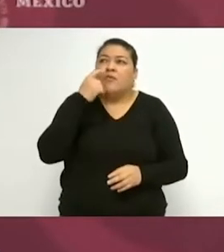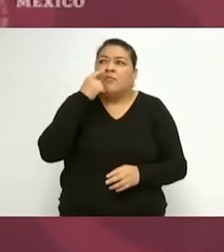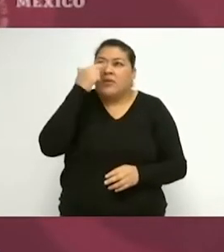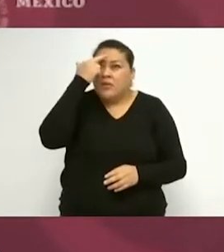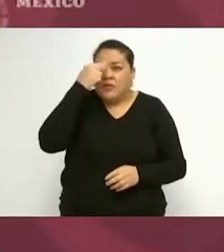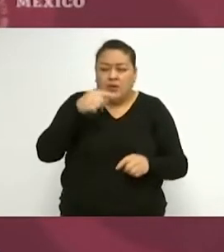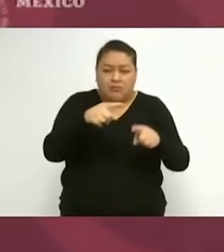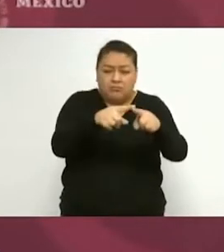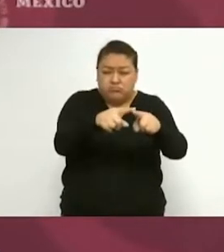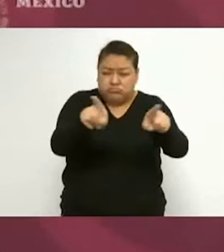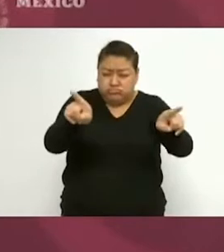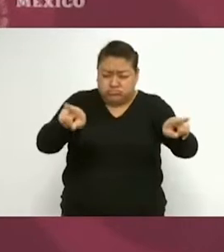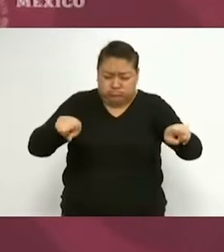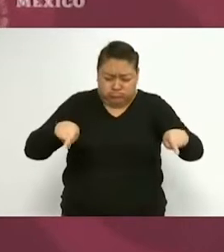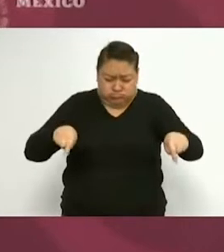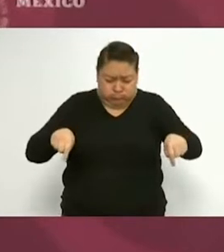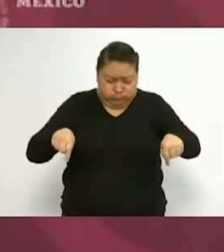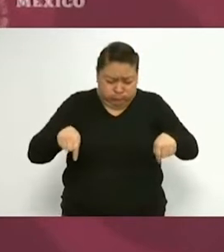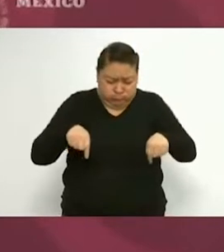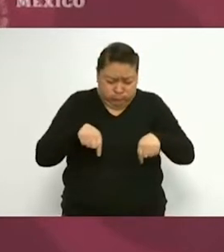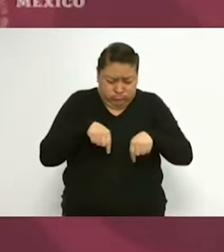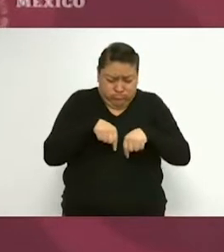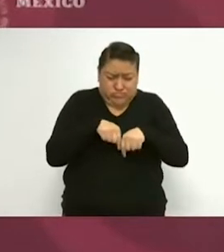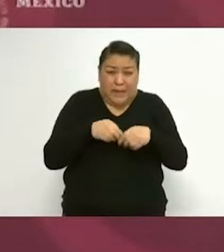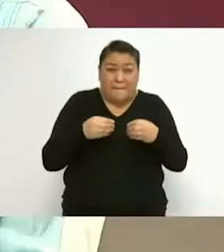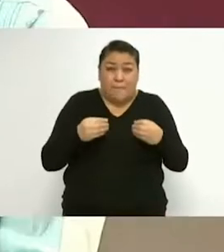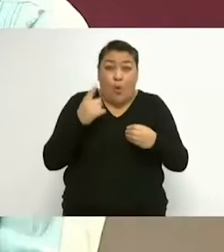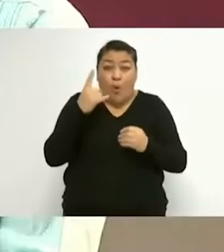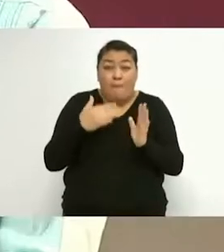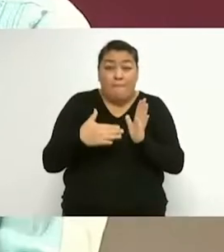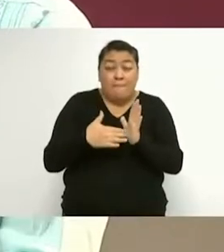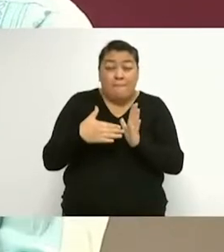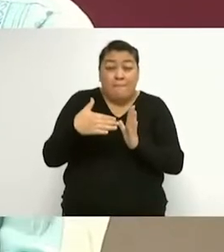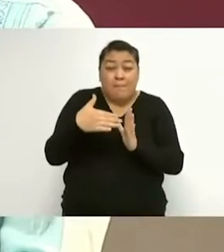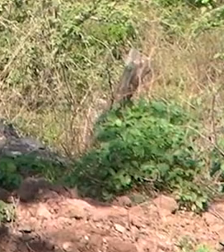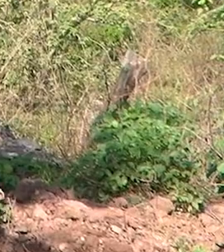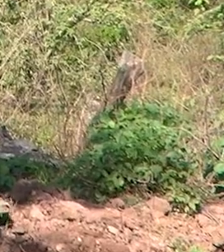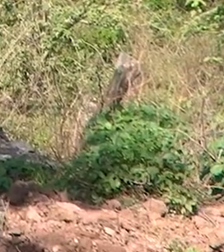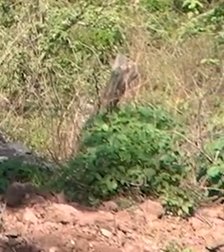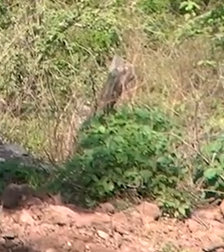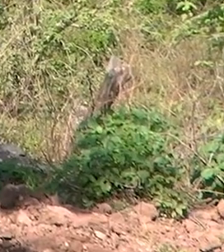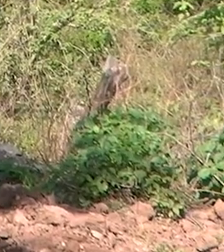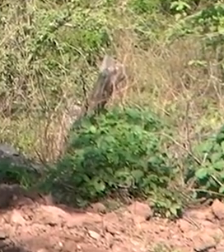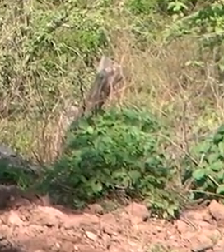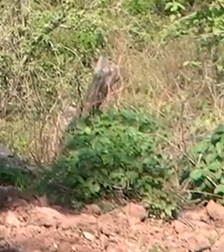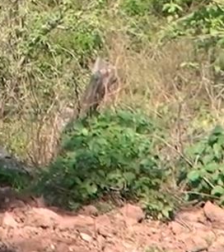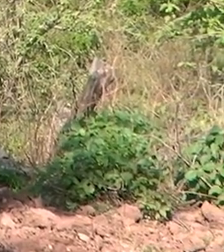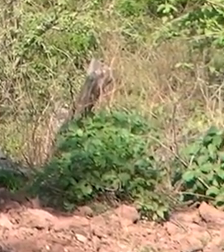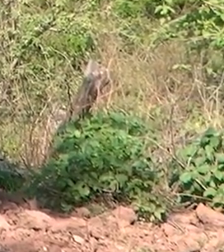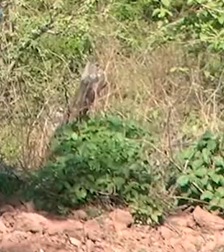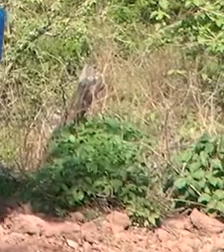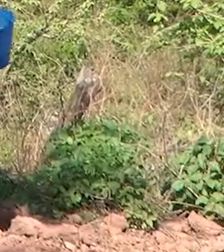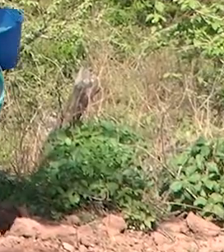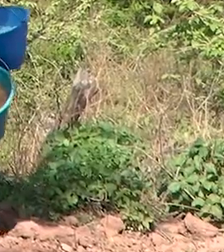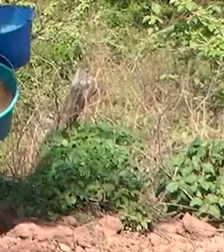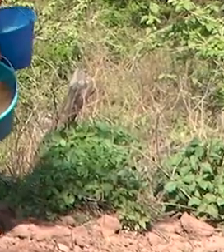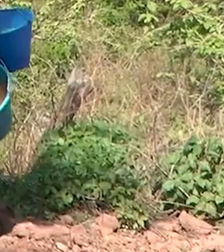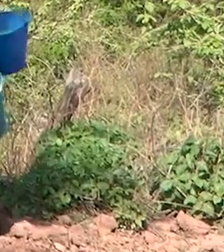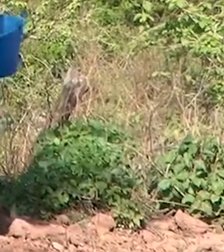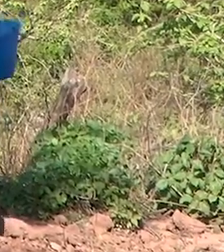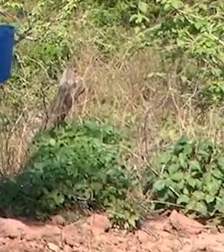de hectáreas en el programa Sembrando Vida y más de